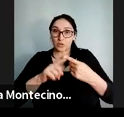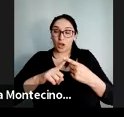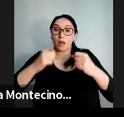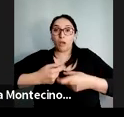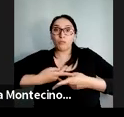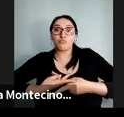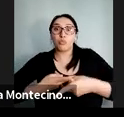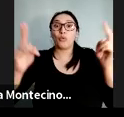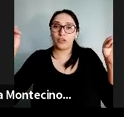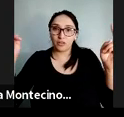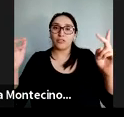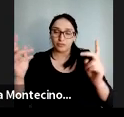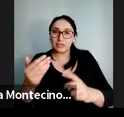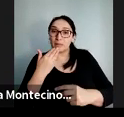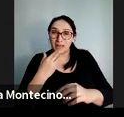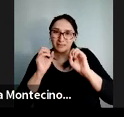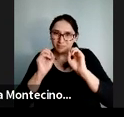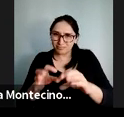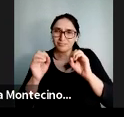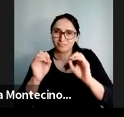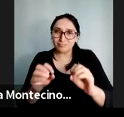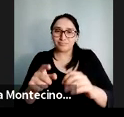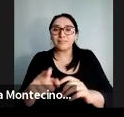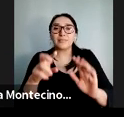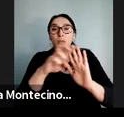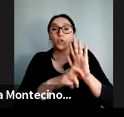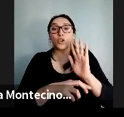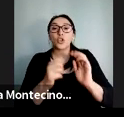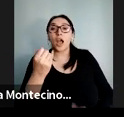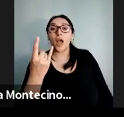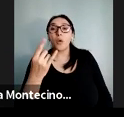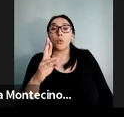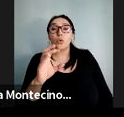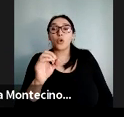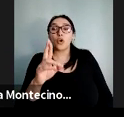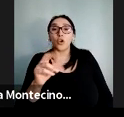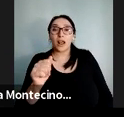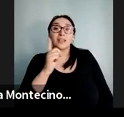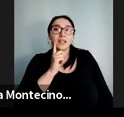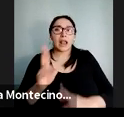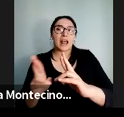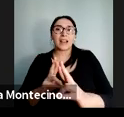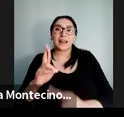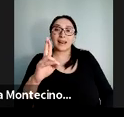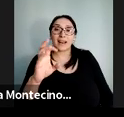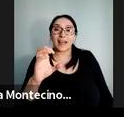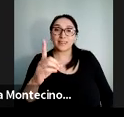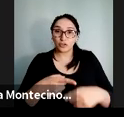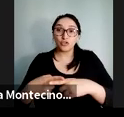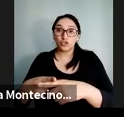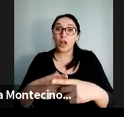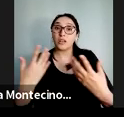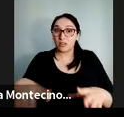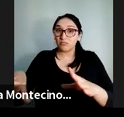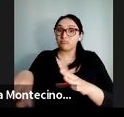antecedentes. Todo este material lo pueden encontrar y se puede replicar. Está en nuestras redes sociales, como les decía, bajo el